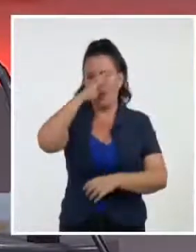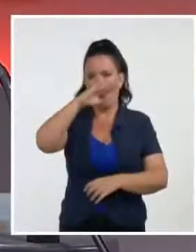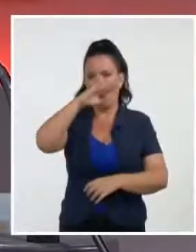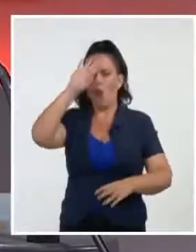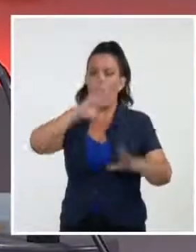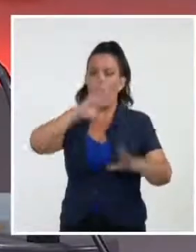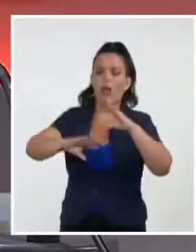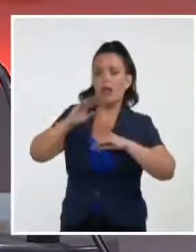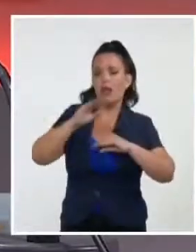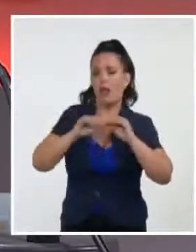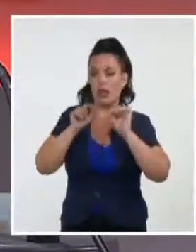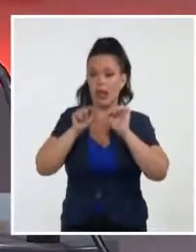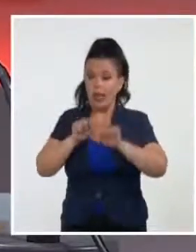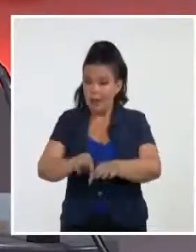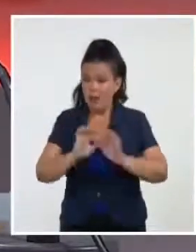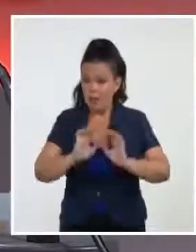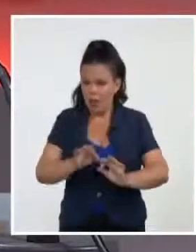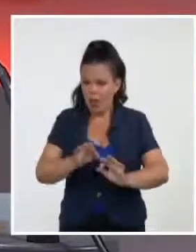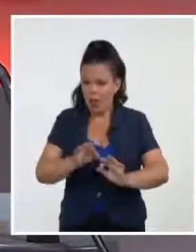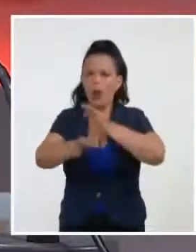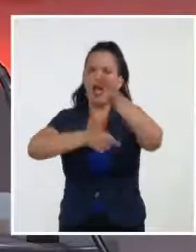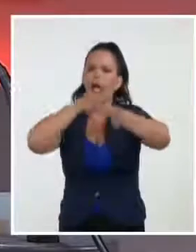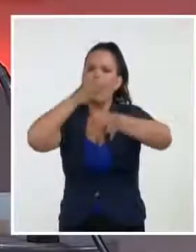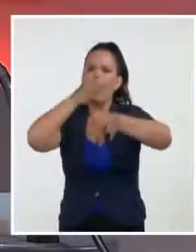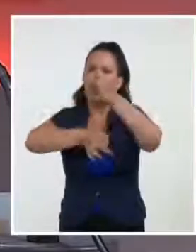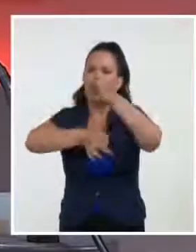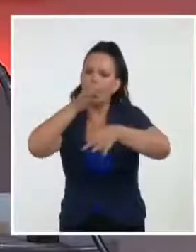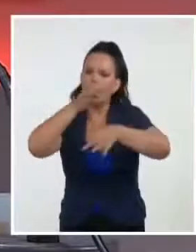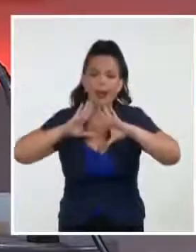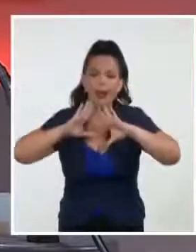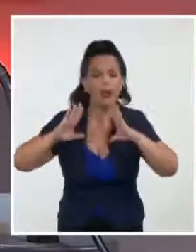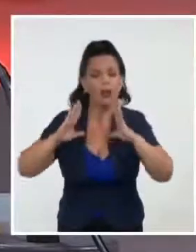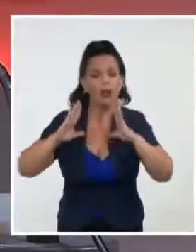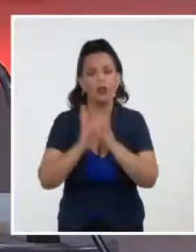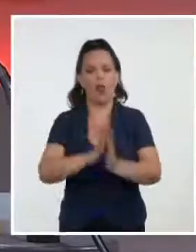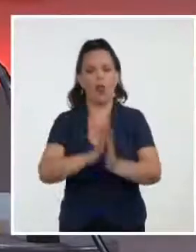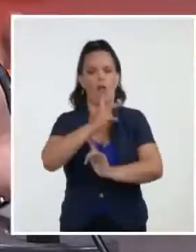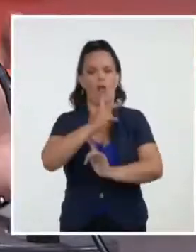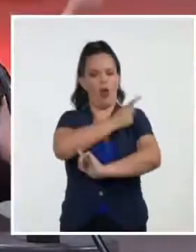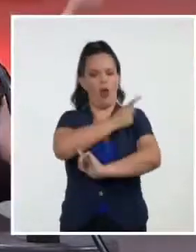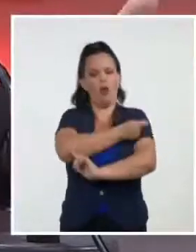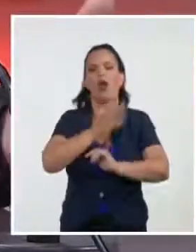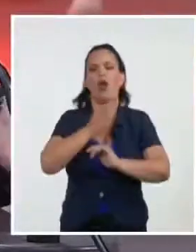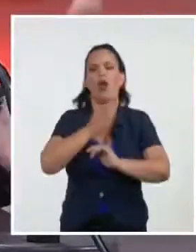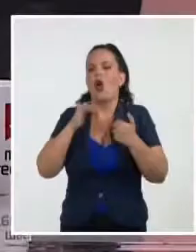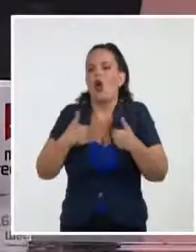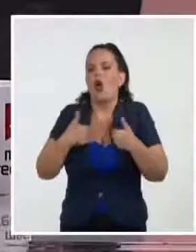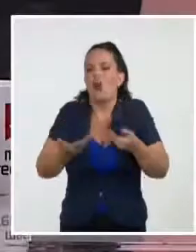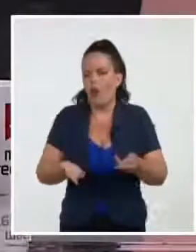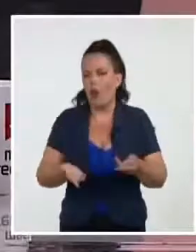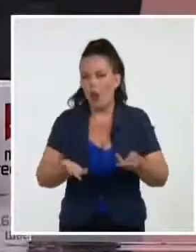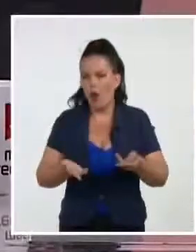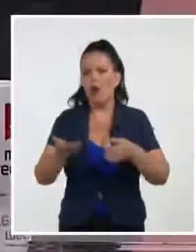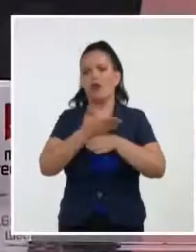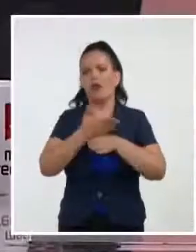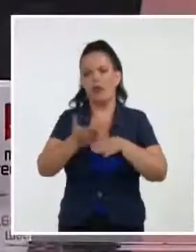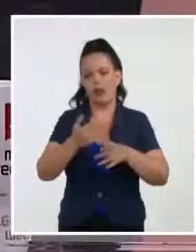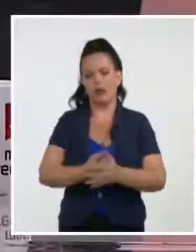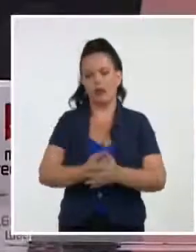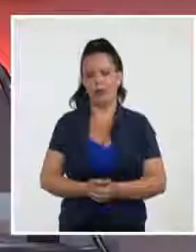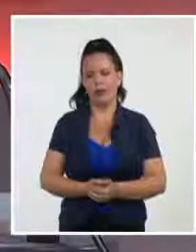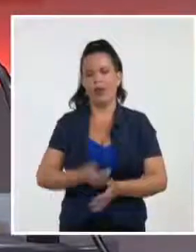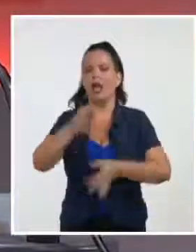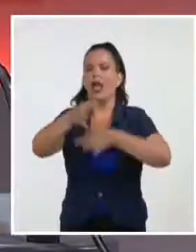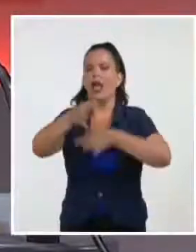el significado de la eficacia de la vacuna y cómo es diferente. ¿Por qué puede ser positivo una persona que se ha vacunado? Entonces,